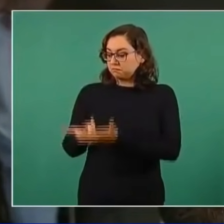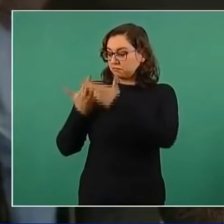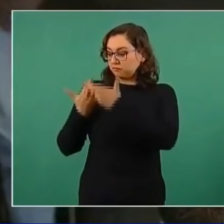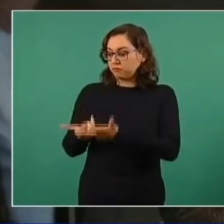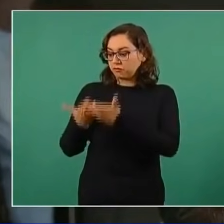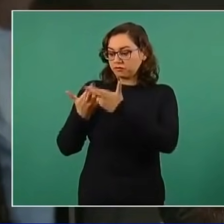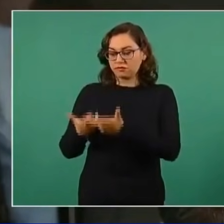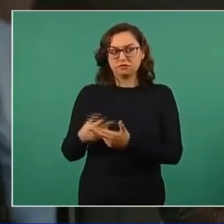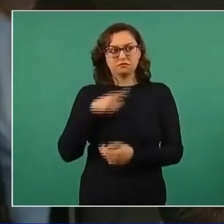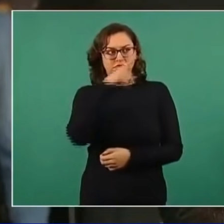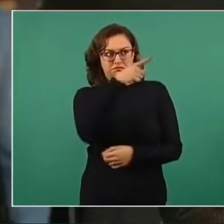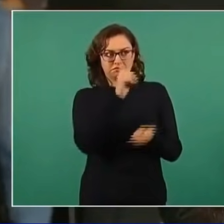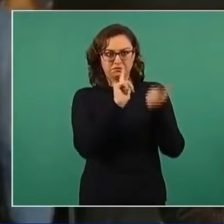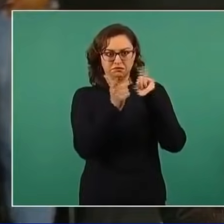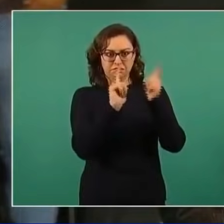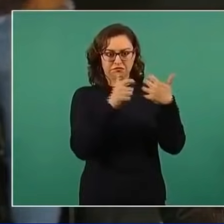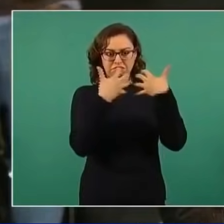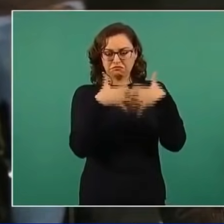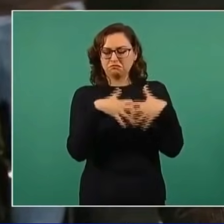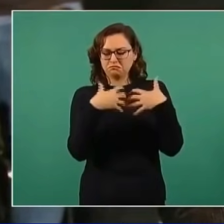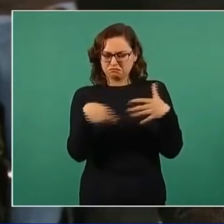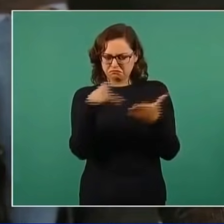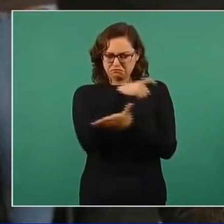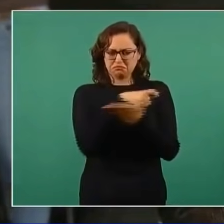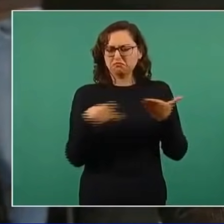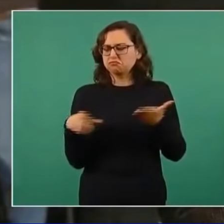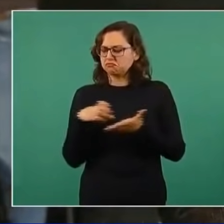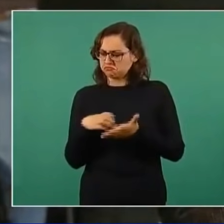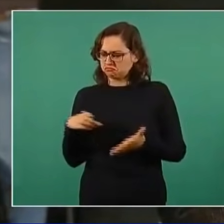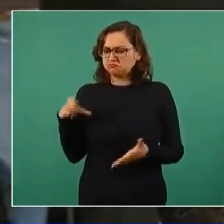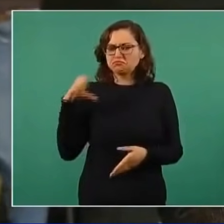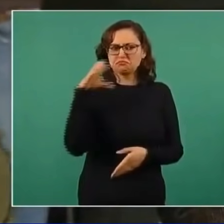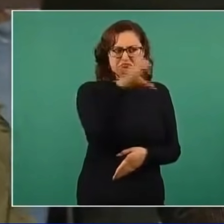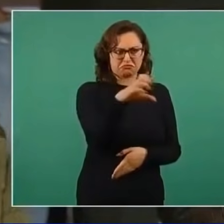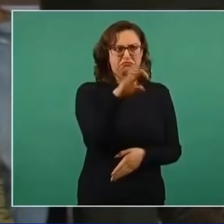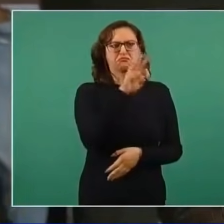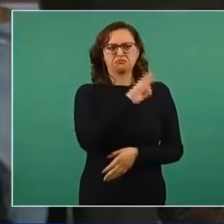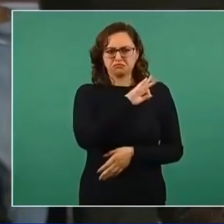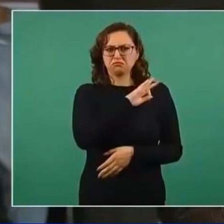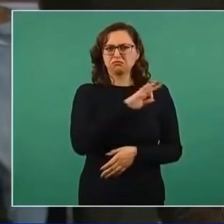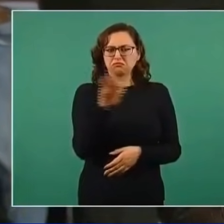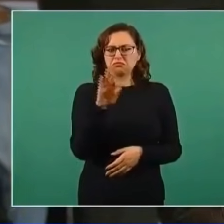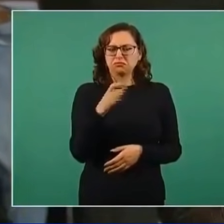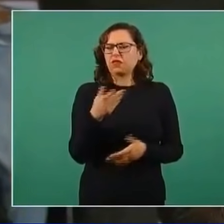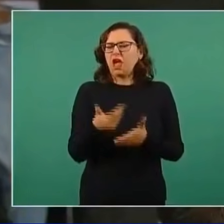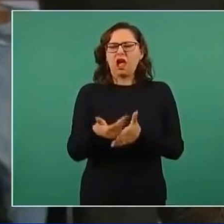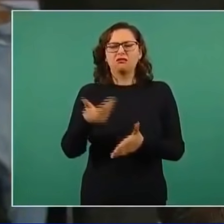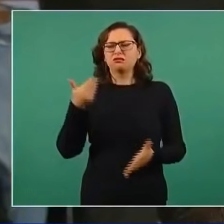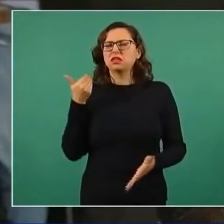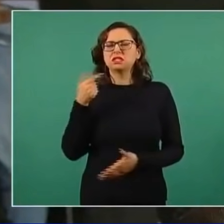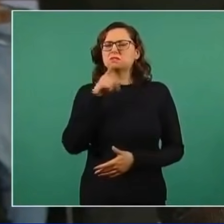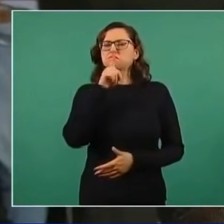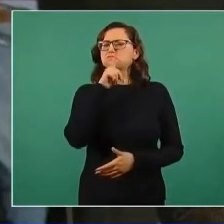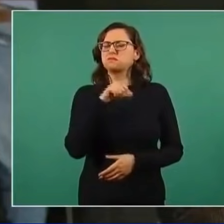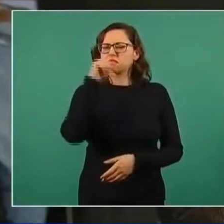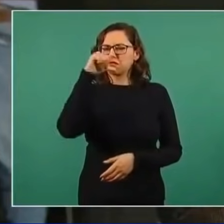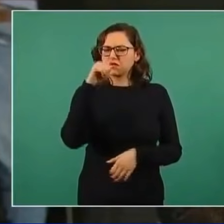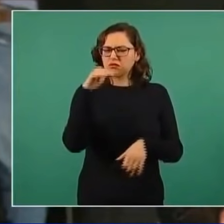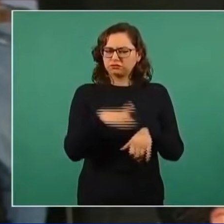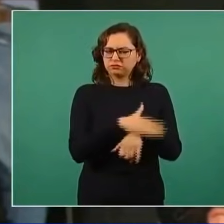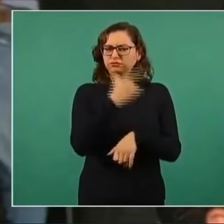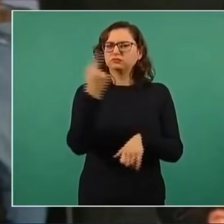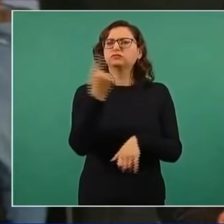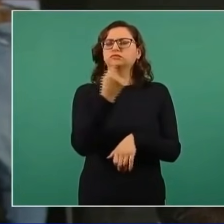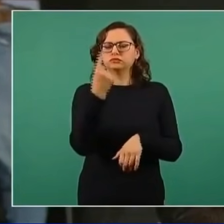fue adquirida antes? Uno, ¿qué cuentas le entregaron del porcentaje accionario que ya